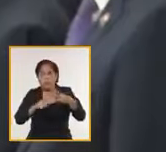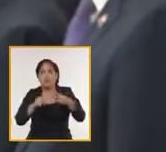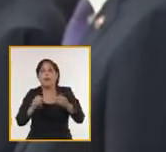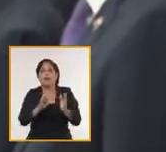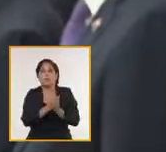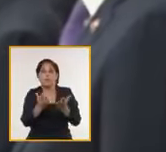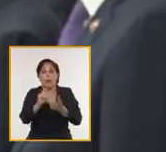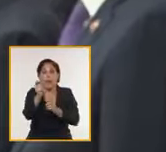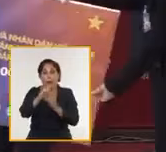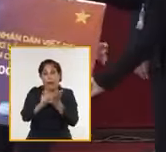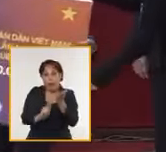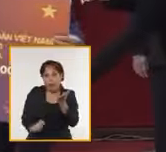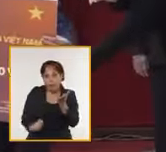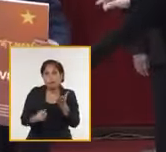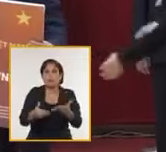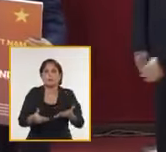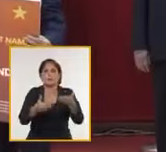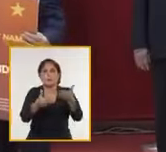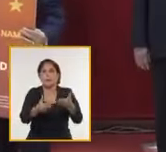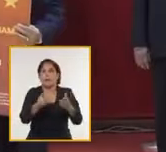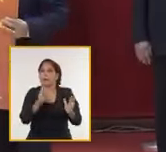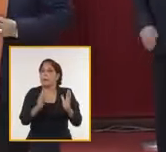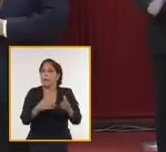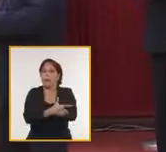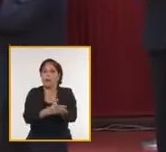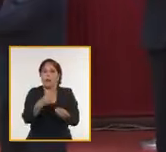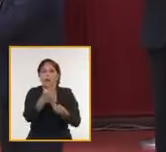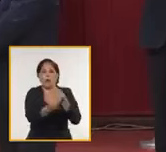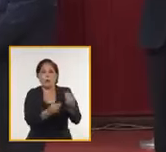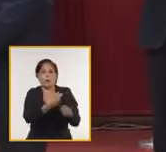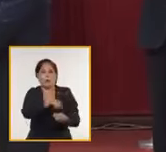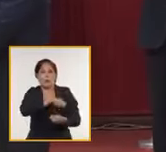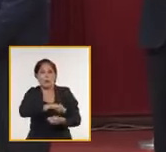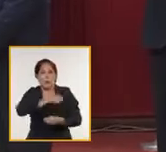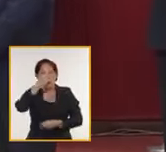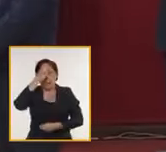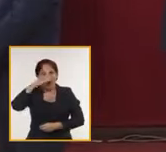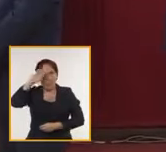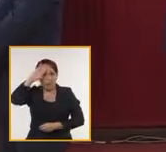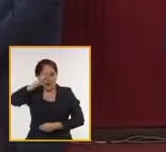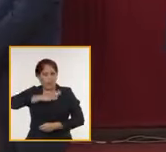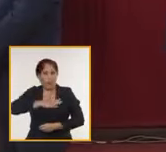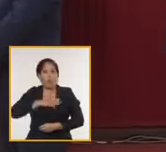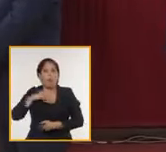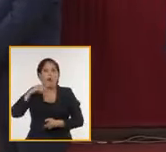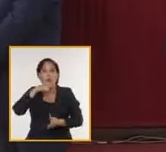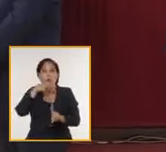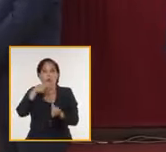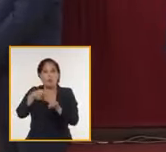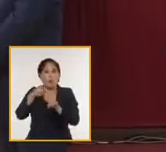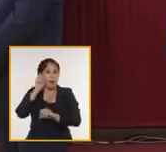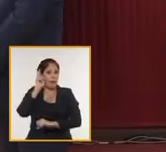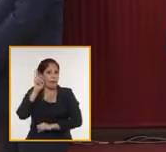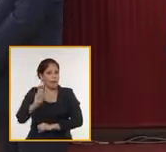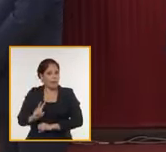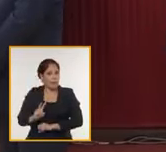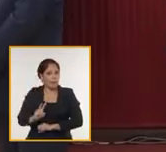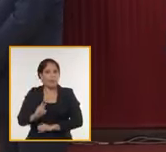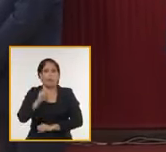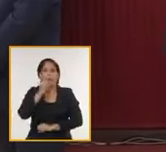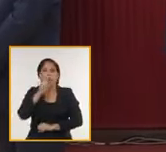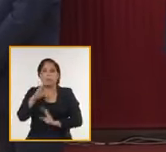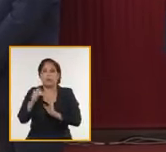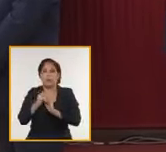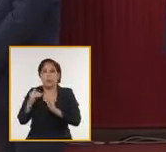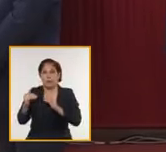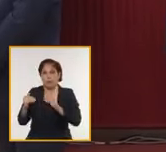el acta simbólica de la primera parte de la donación para el pueblo cubano promovida por la Cruz Roja Vietnamita, que asciende a 14,5